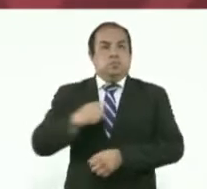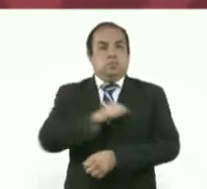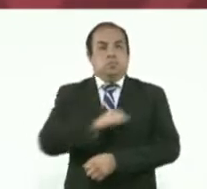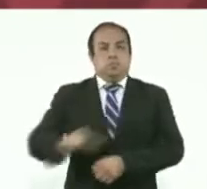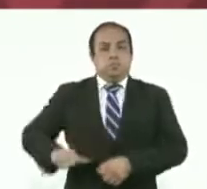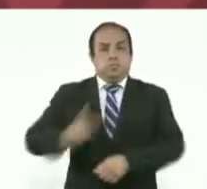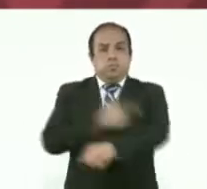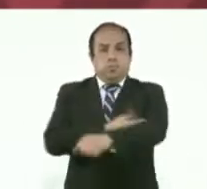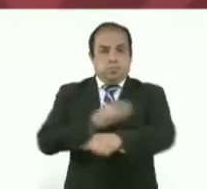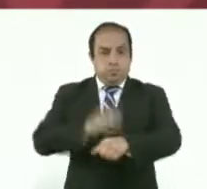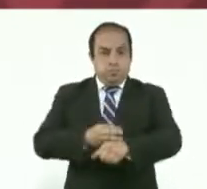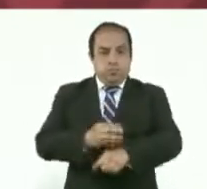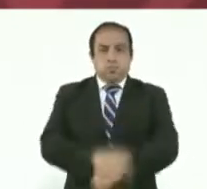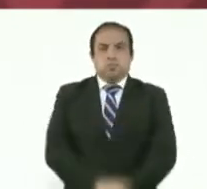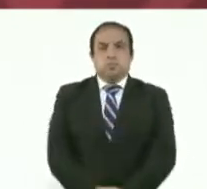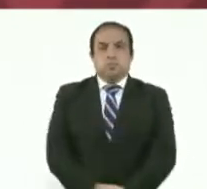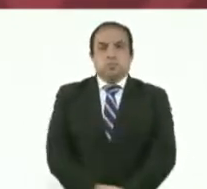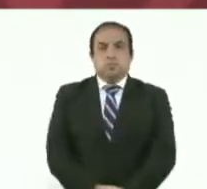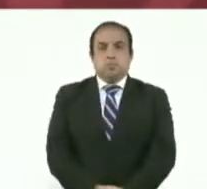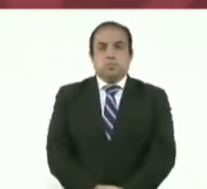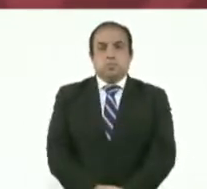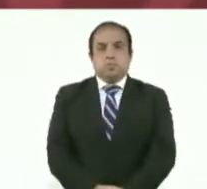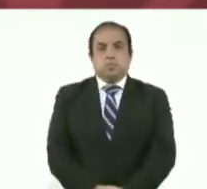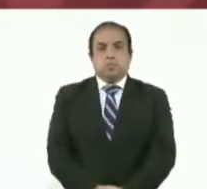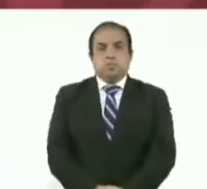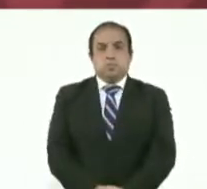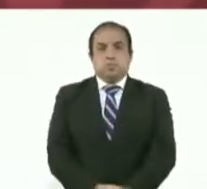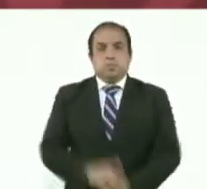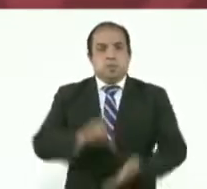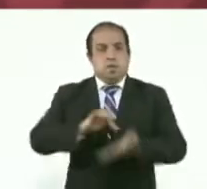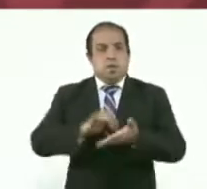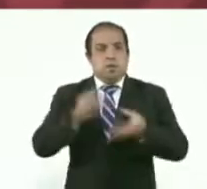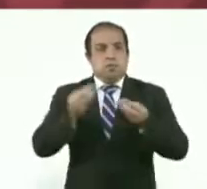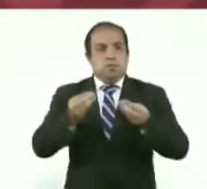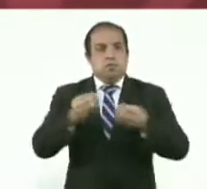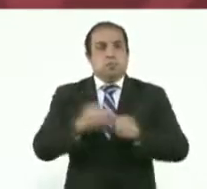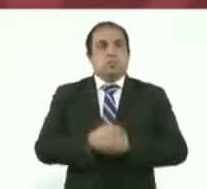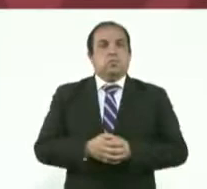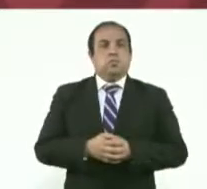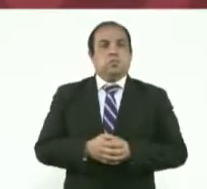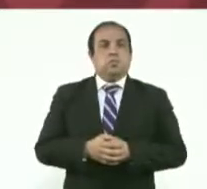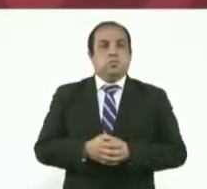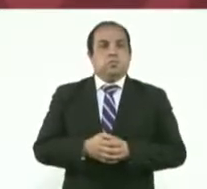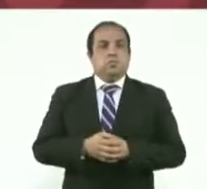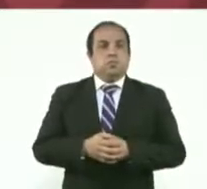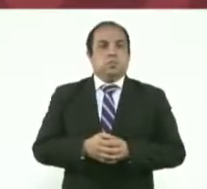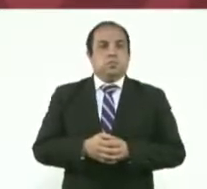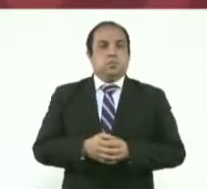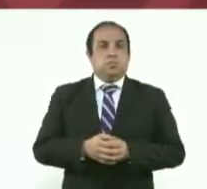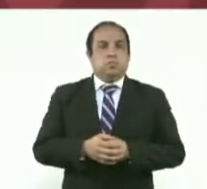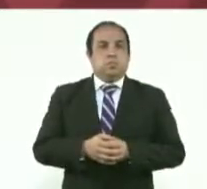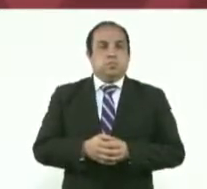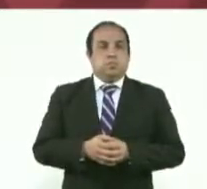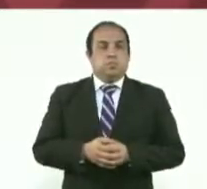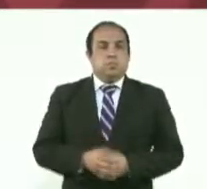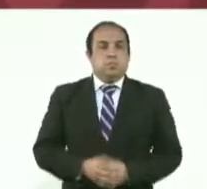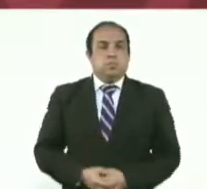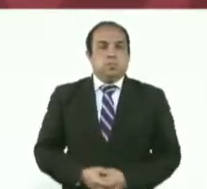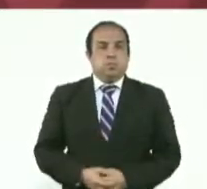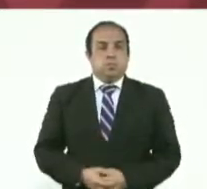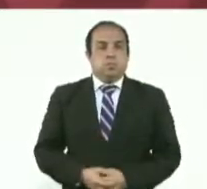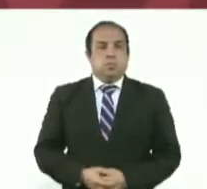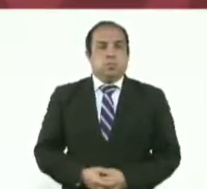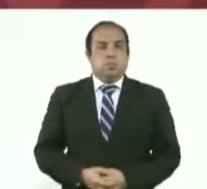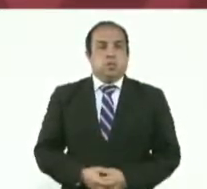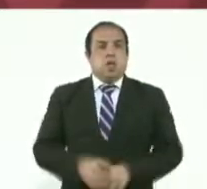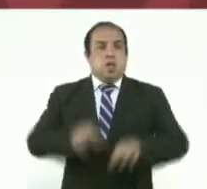demarcación. Y agradezco mucho pues todo lo que se ha hecho en la